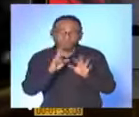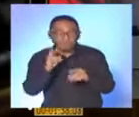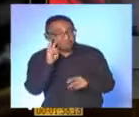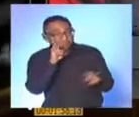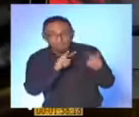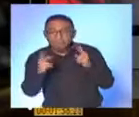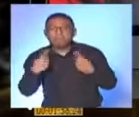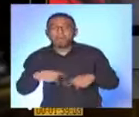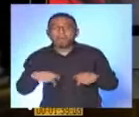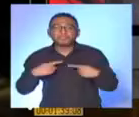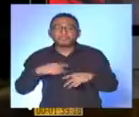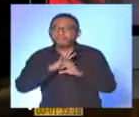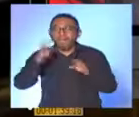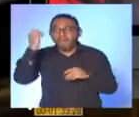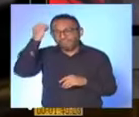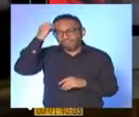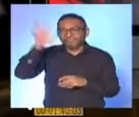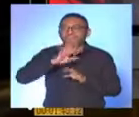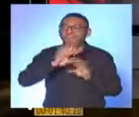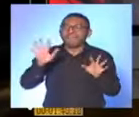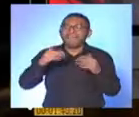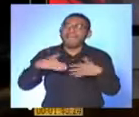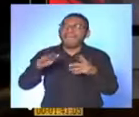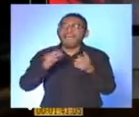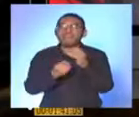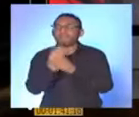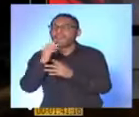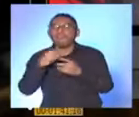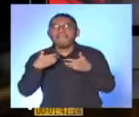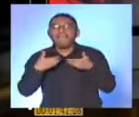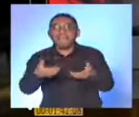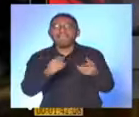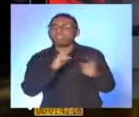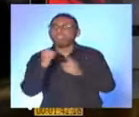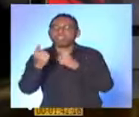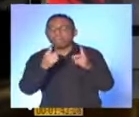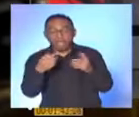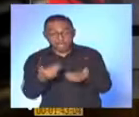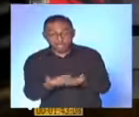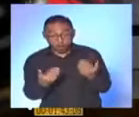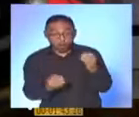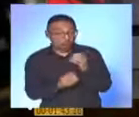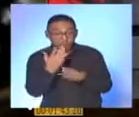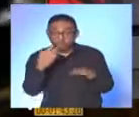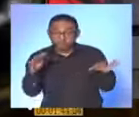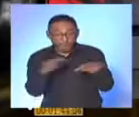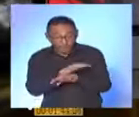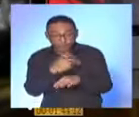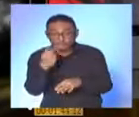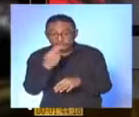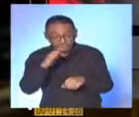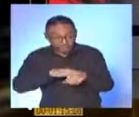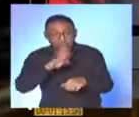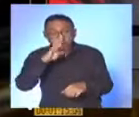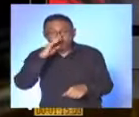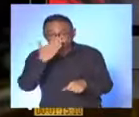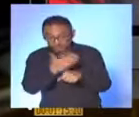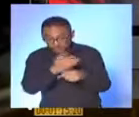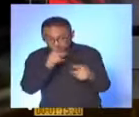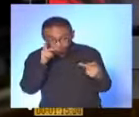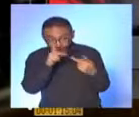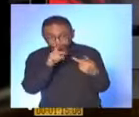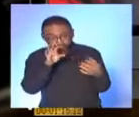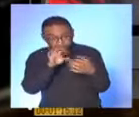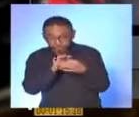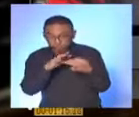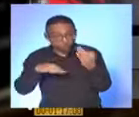a bajar la guardia cuando esta nueva convivencia nos obliga a tener un sentido de mayor corresponsabilidad para salvaguardar